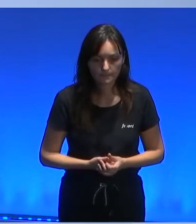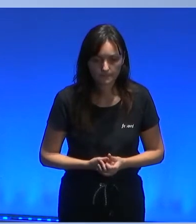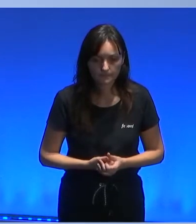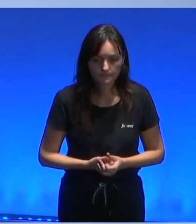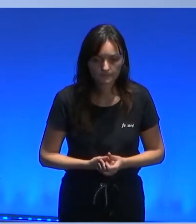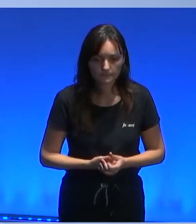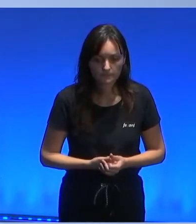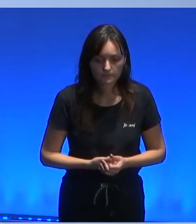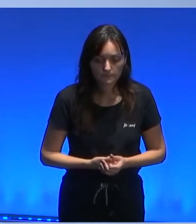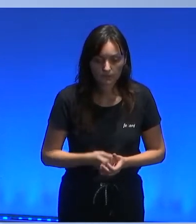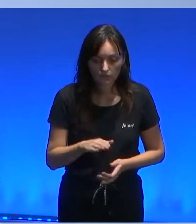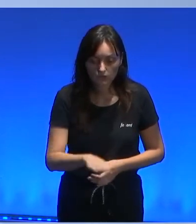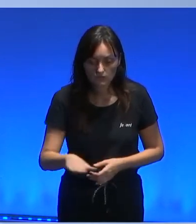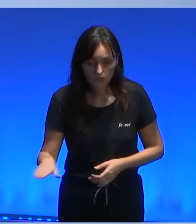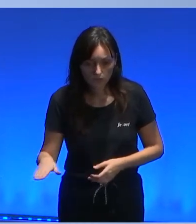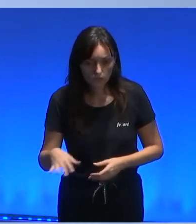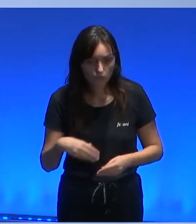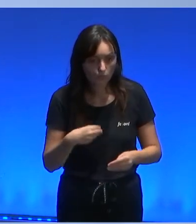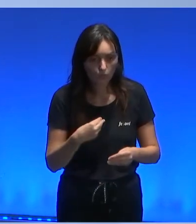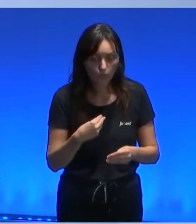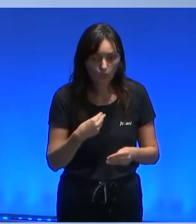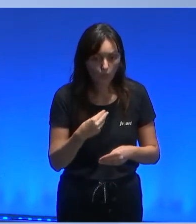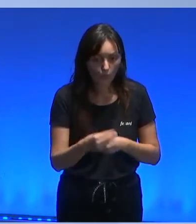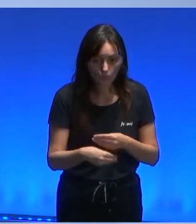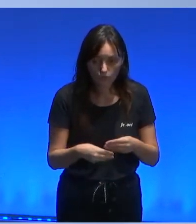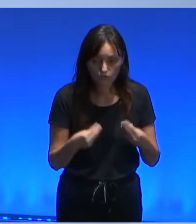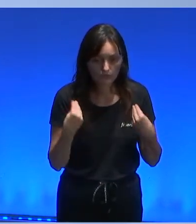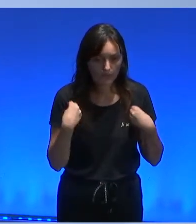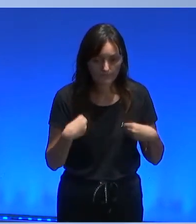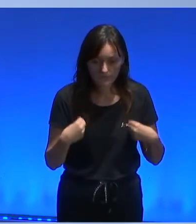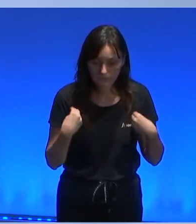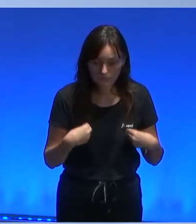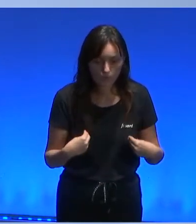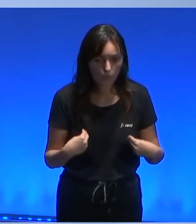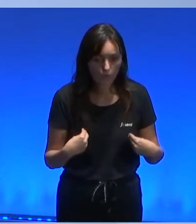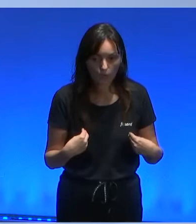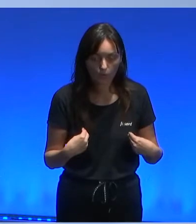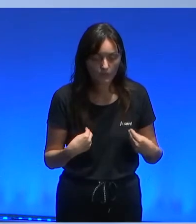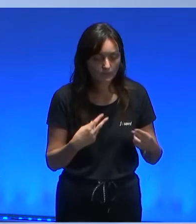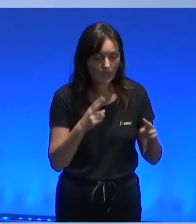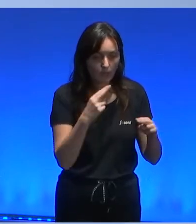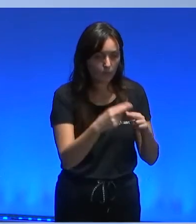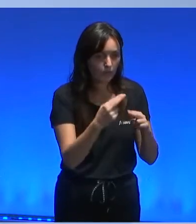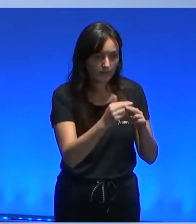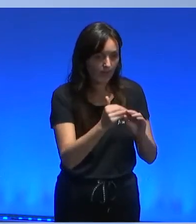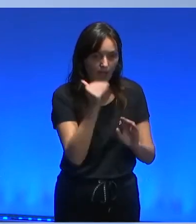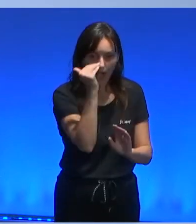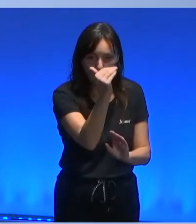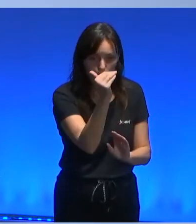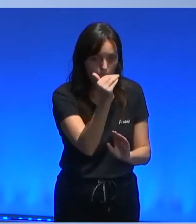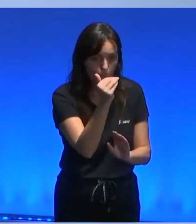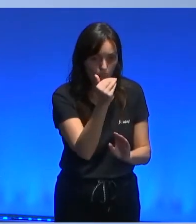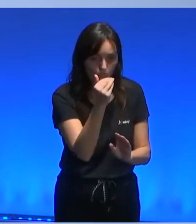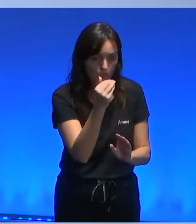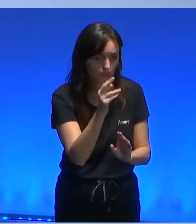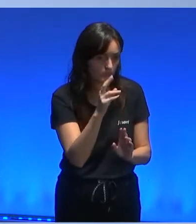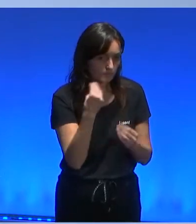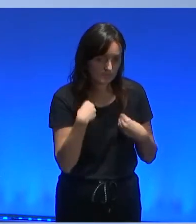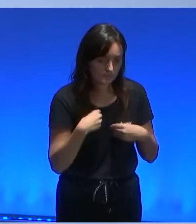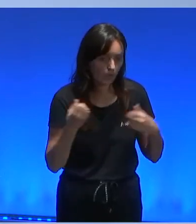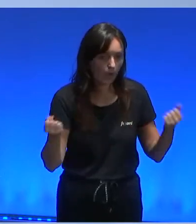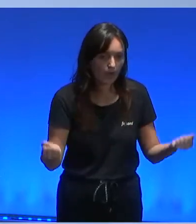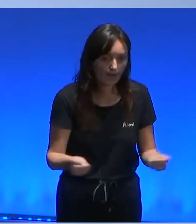Los niños utilizaban los mismos pasajes de la política adulta, la campaña,